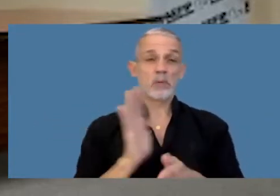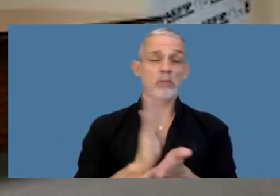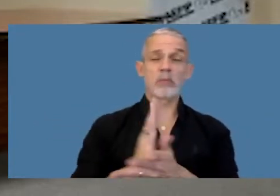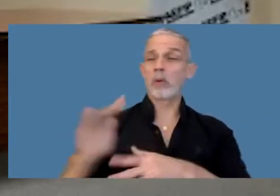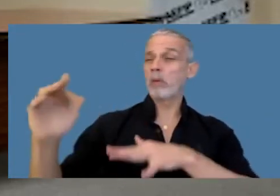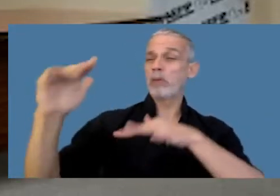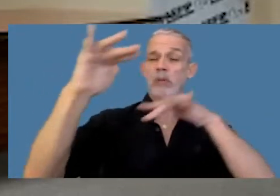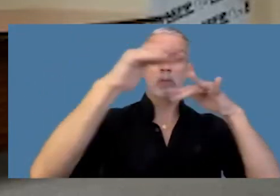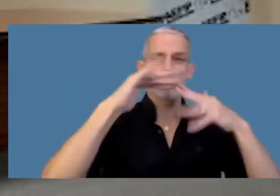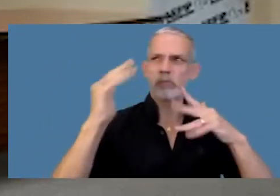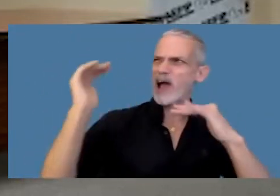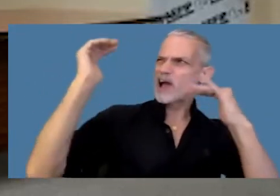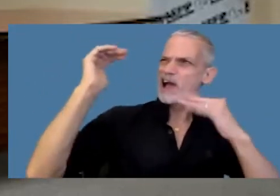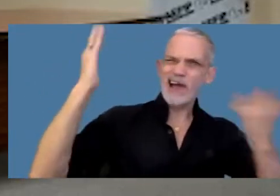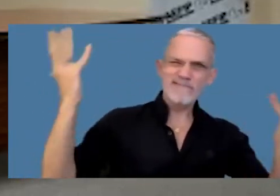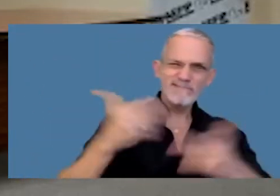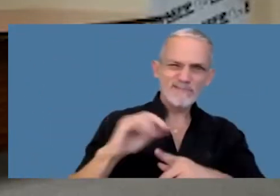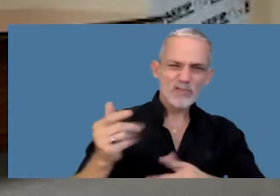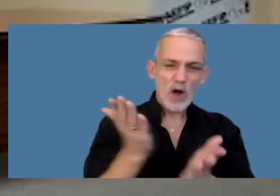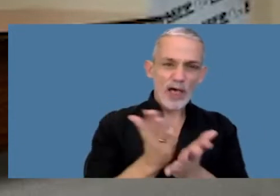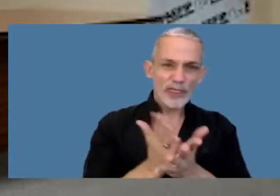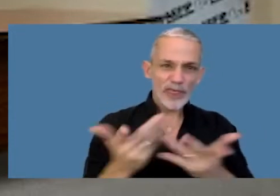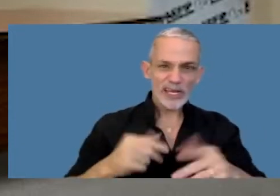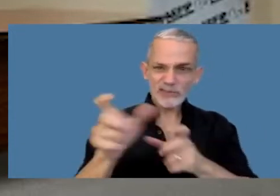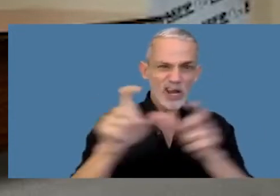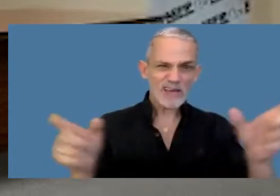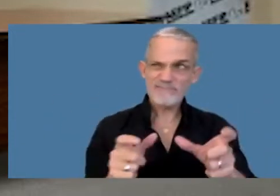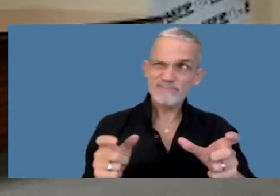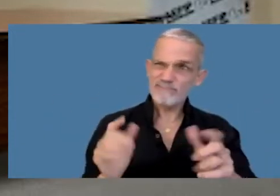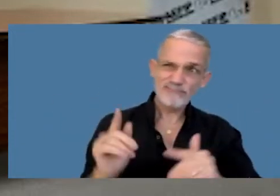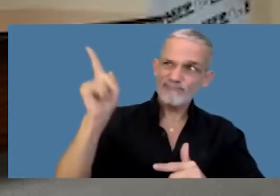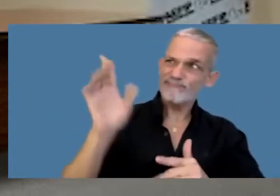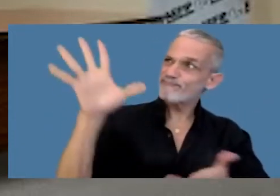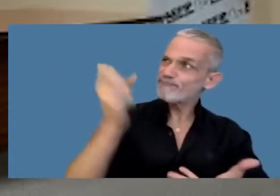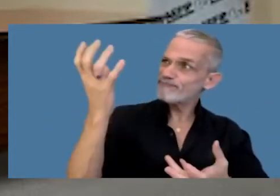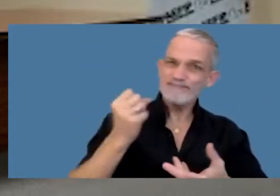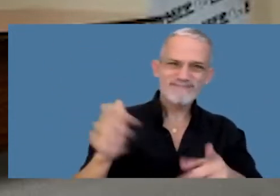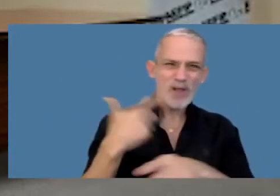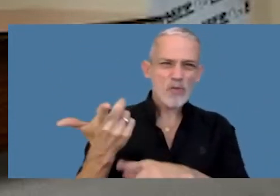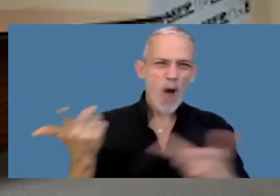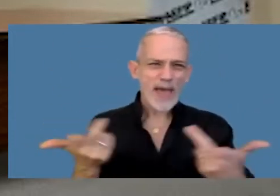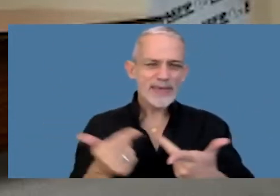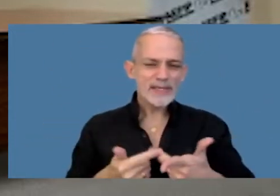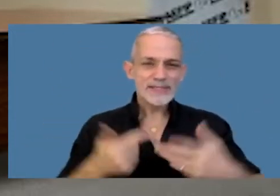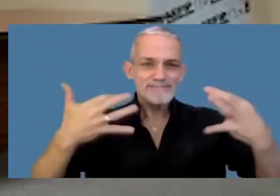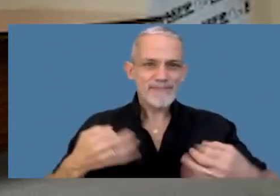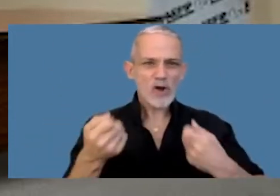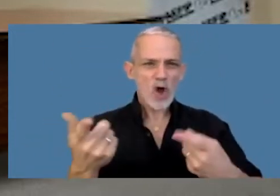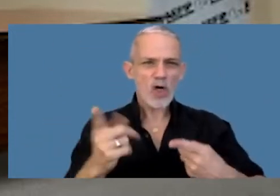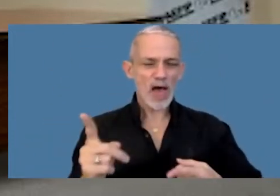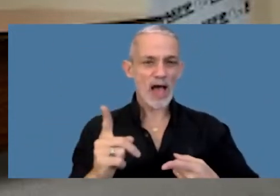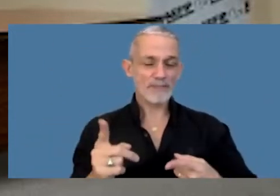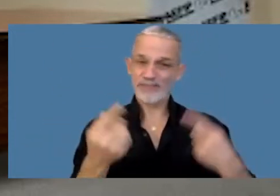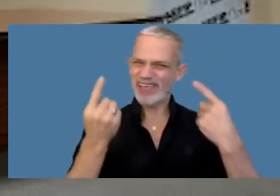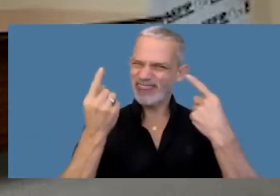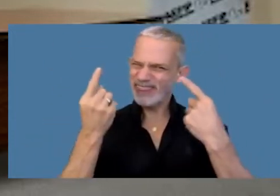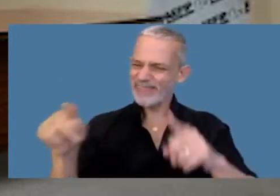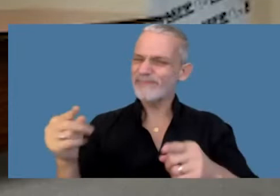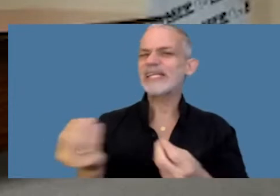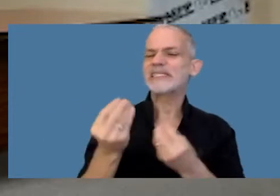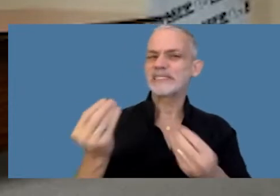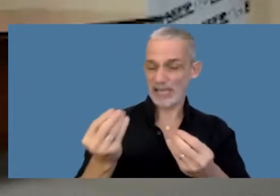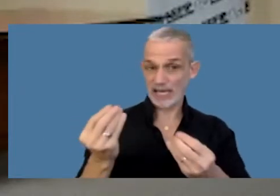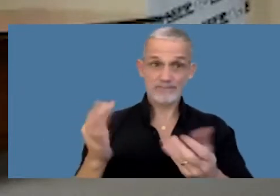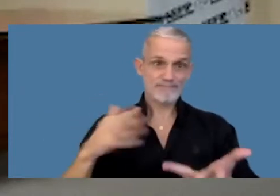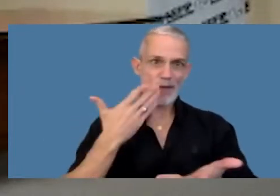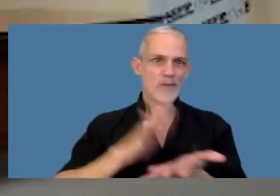alto, la gente no alcanzaba, no los tenía, no los poseía. La diferencia, cuando